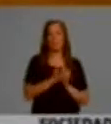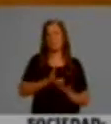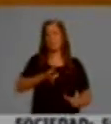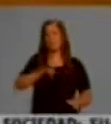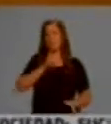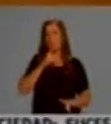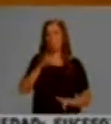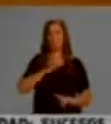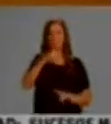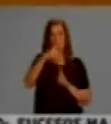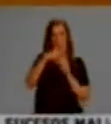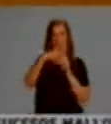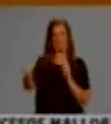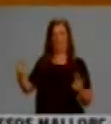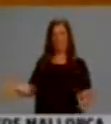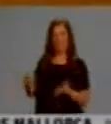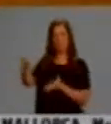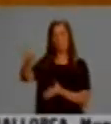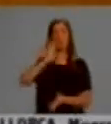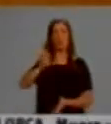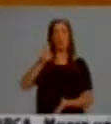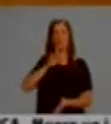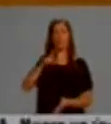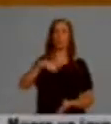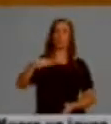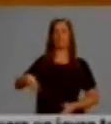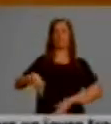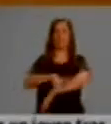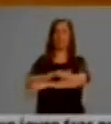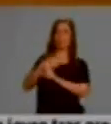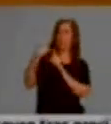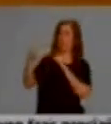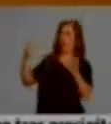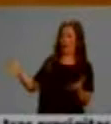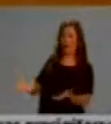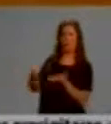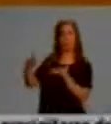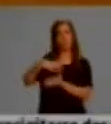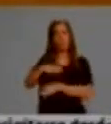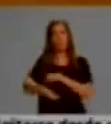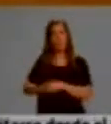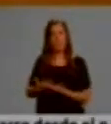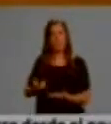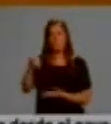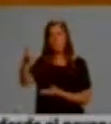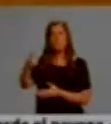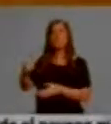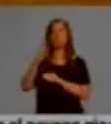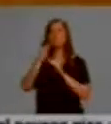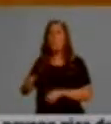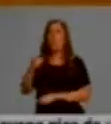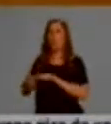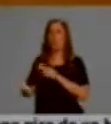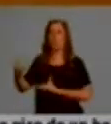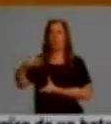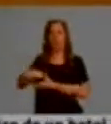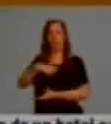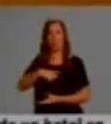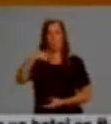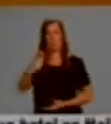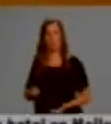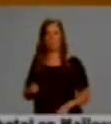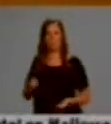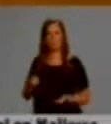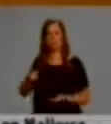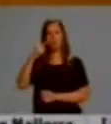de ánimo a los delincuentes desde la presidencia del Gobierno, sobre todo cuando han trabajado para la familia política, para la